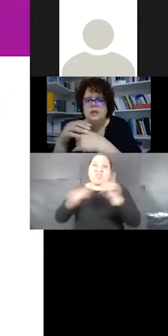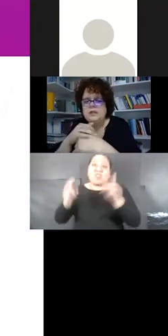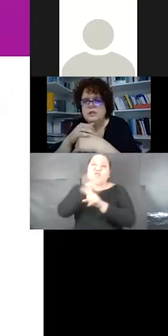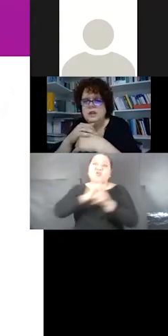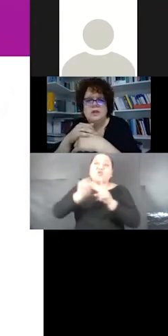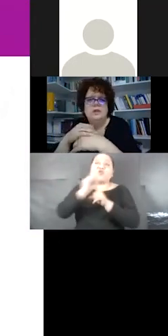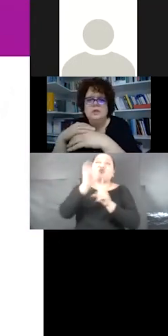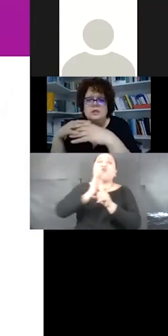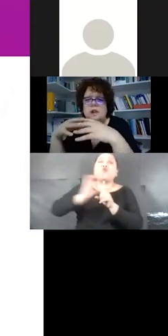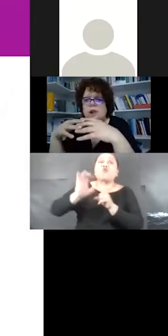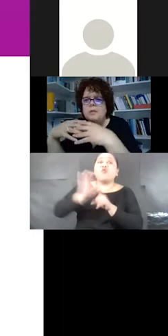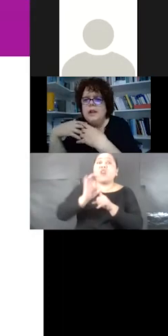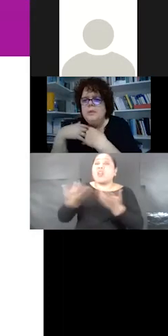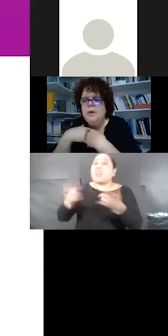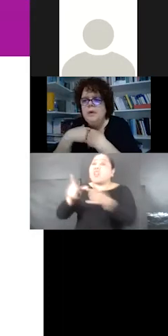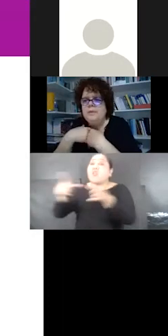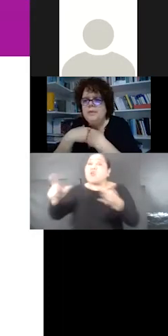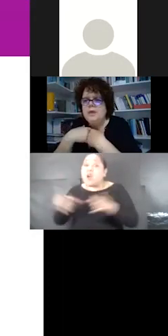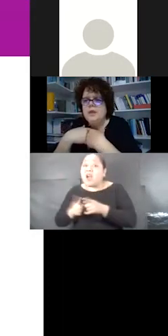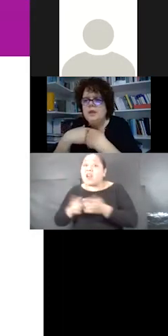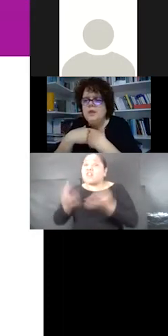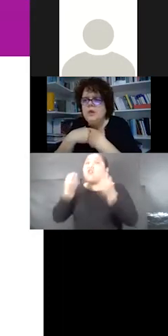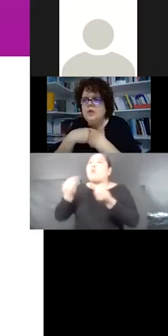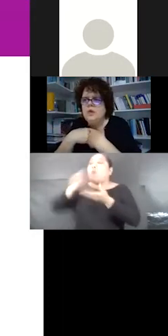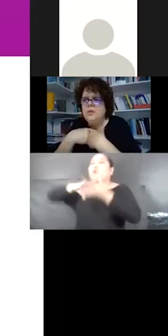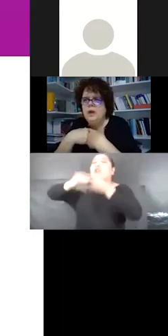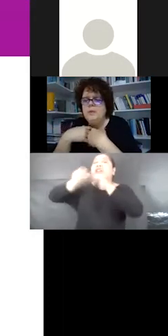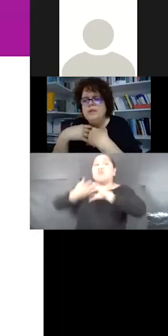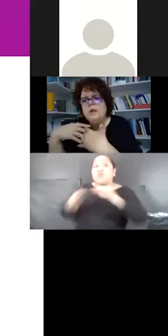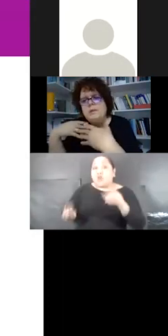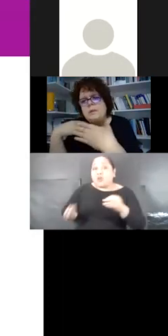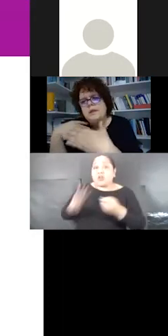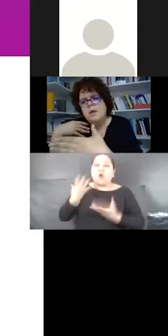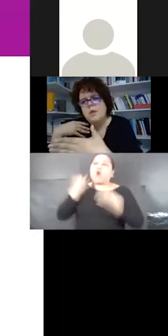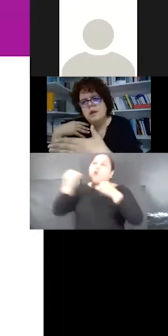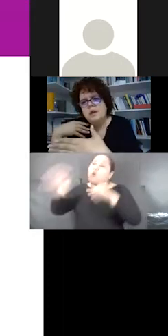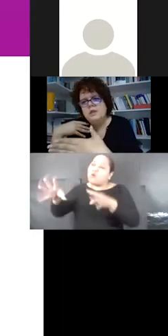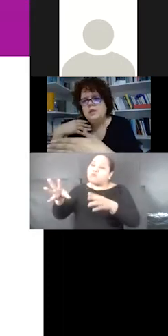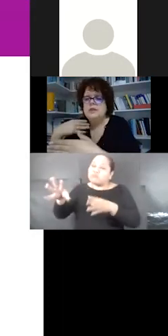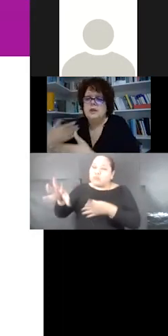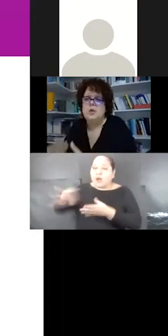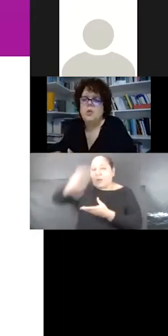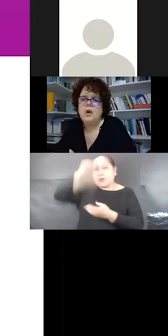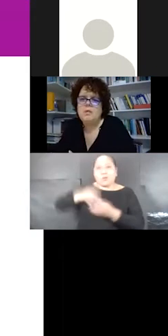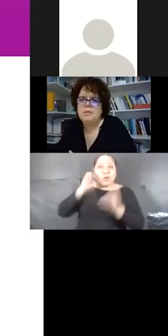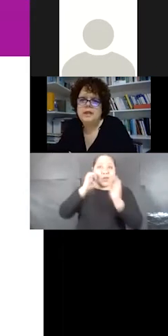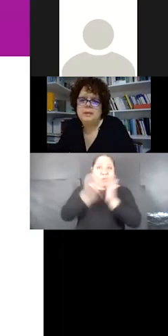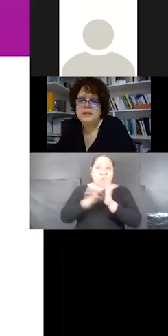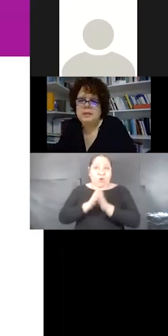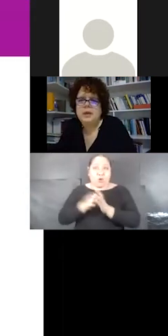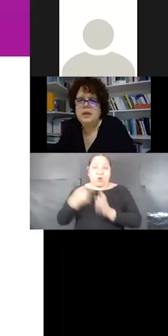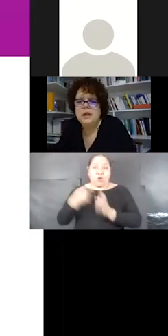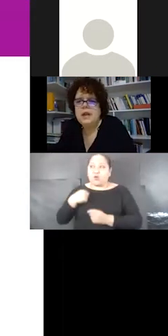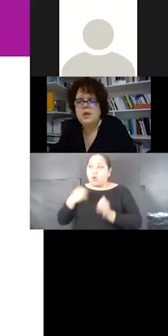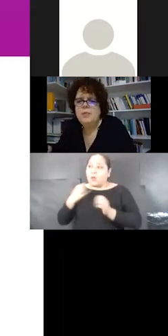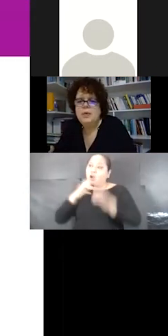histórica, adquisicional, ¿no? Entonces, por ejemplo, yo para conversar con los papás de Juan, yo tengo que estar con Juan como mi intérprete,